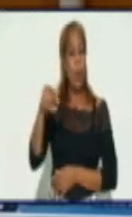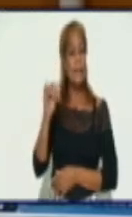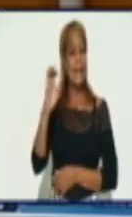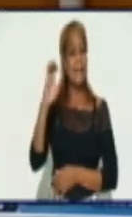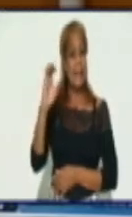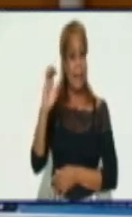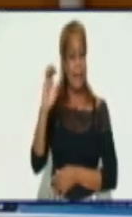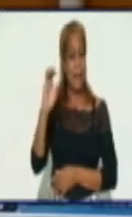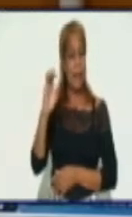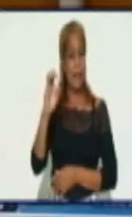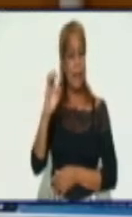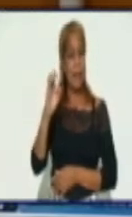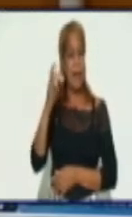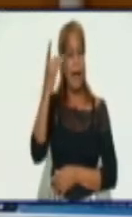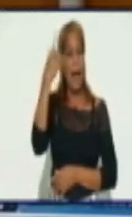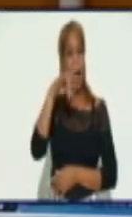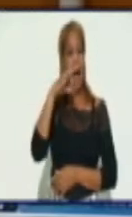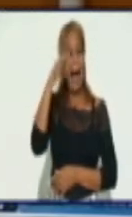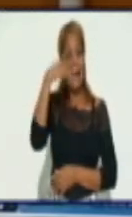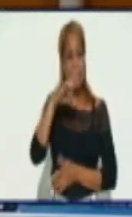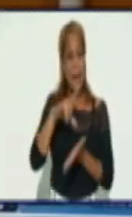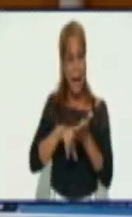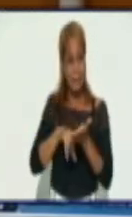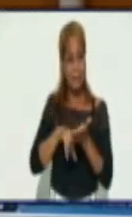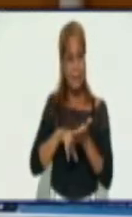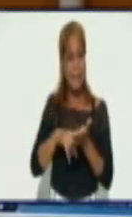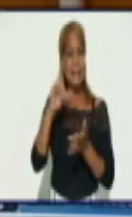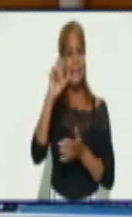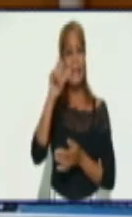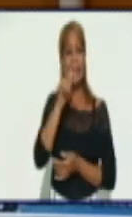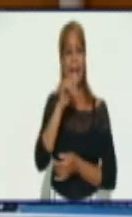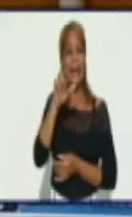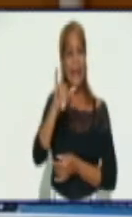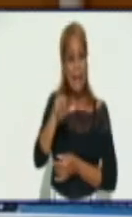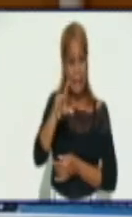a na cdr federación